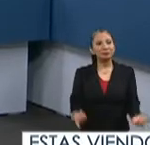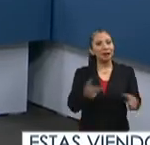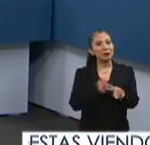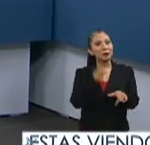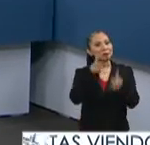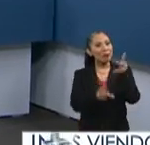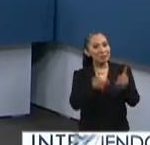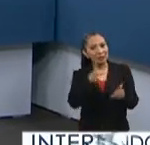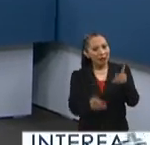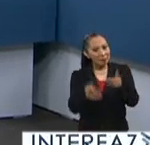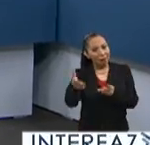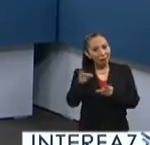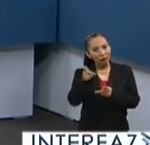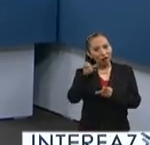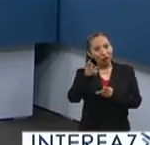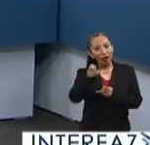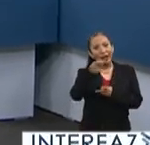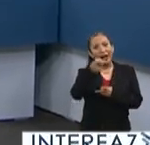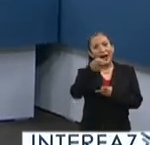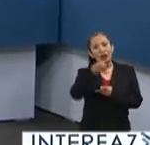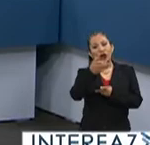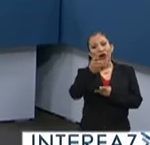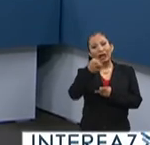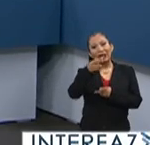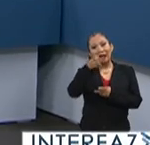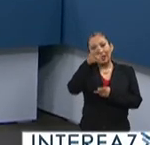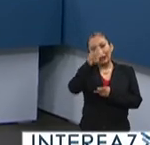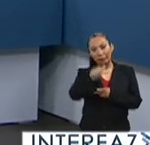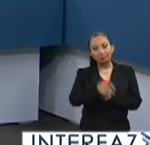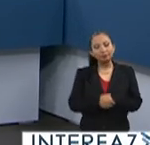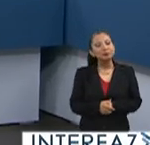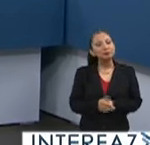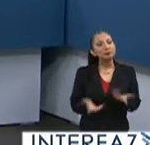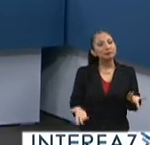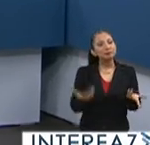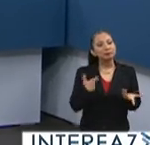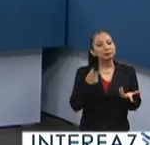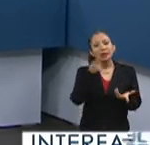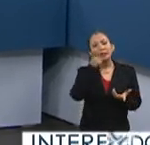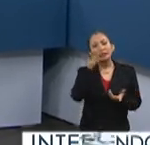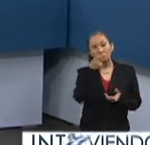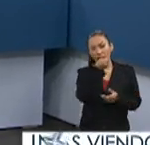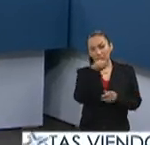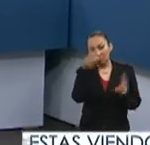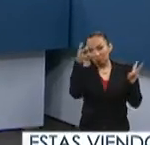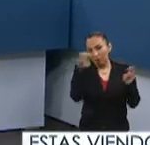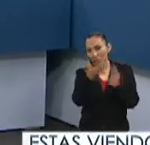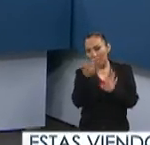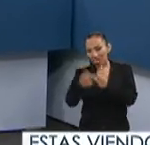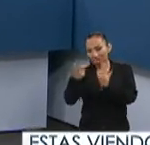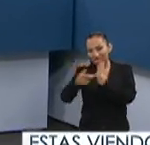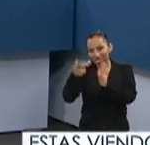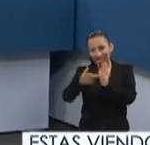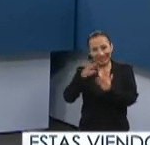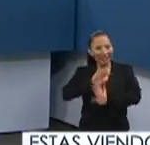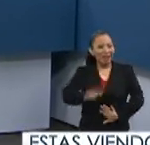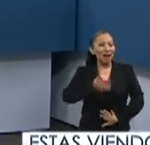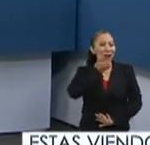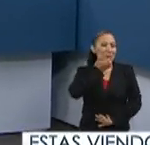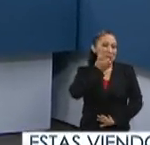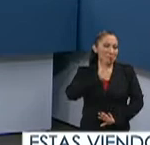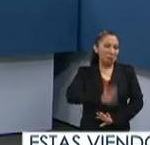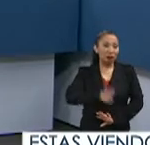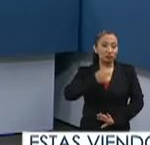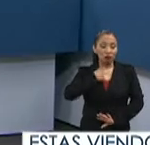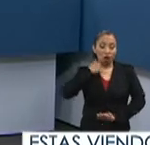Seguimos platicando con el doctor Gerardo Herrera. Ortega y Gasset decía una frase que es muy repetida de forma ya casi coloquial,